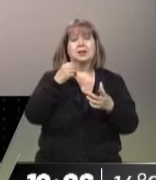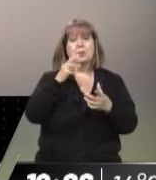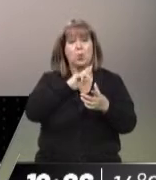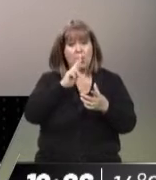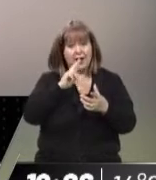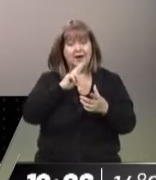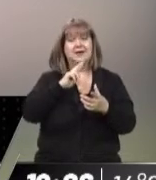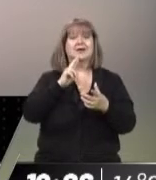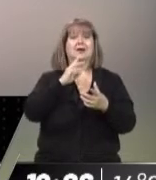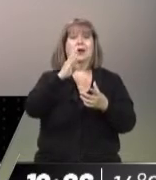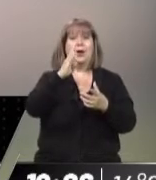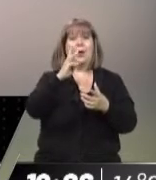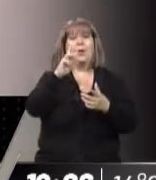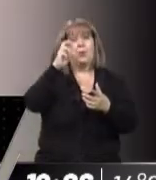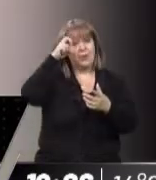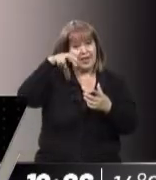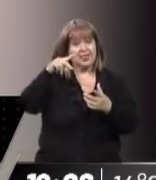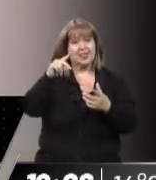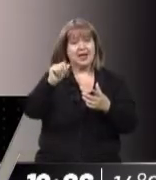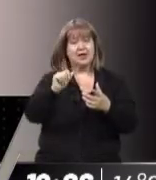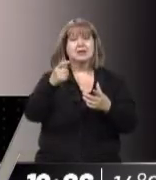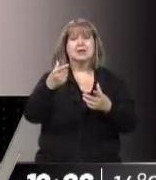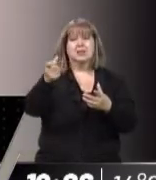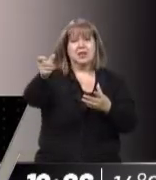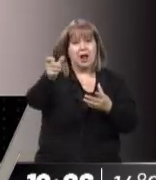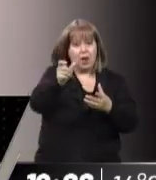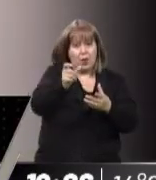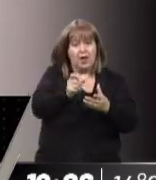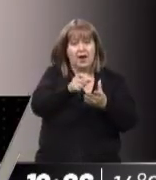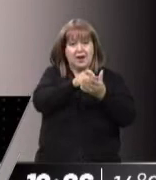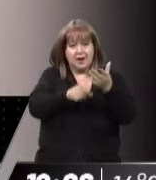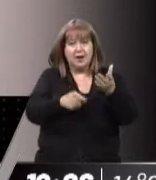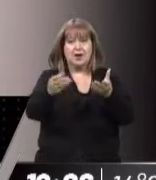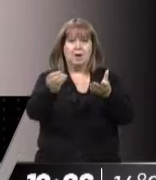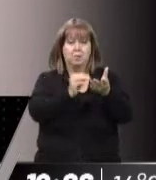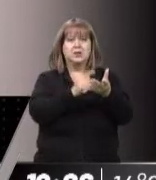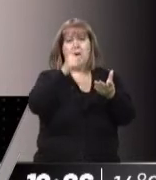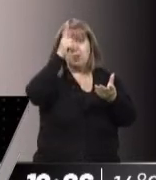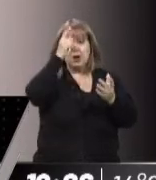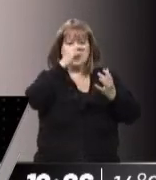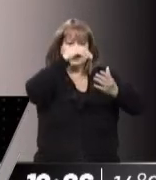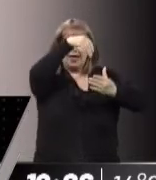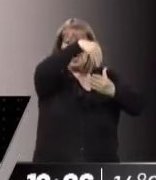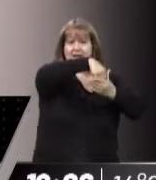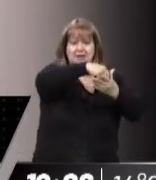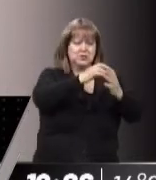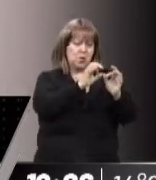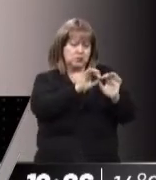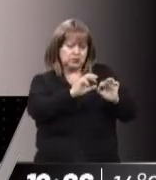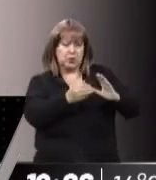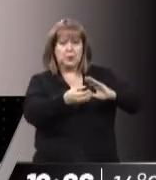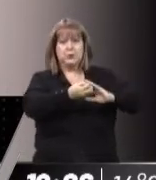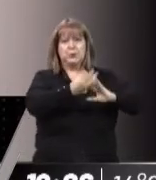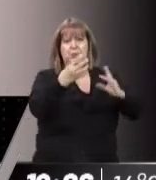de conocerse, valga la redundancia, de que se había desbloqueado el celular de Brenda Uliarte. Exactamente, también se está investigando, pero sí, bueno,